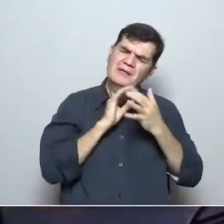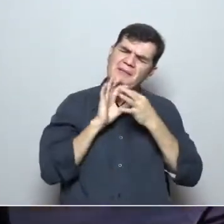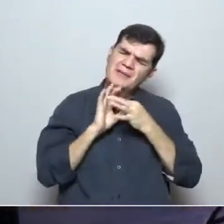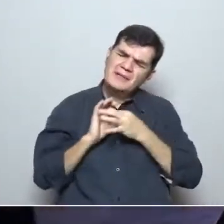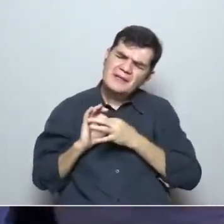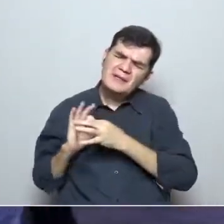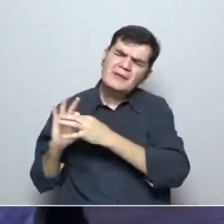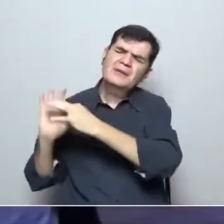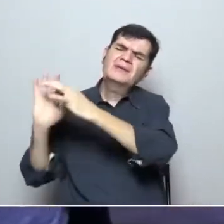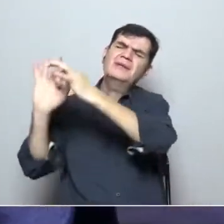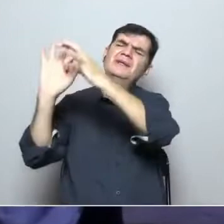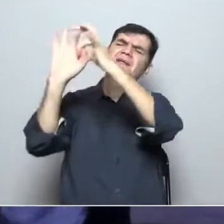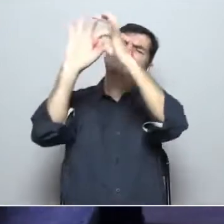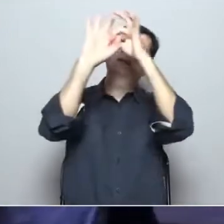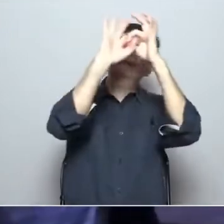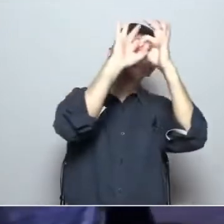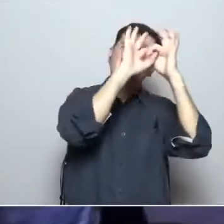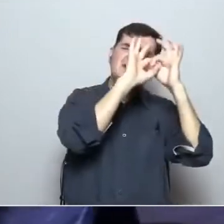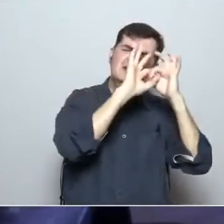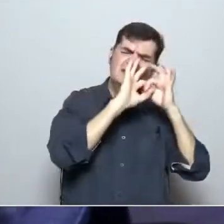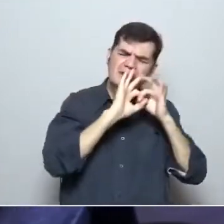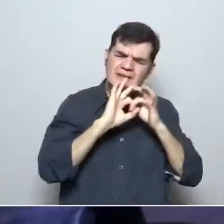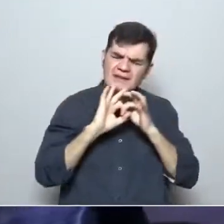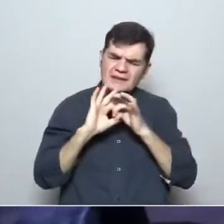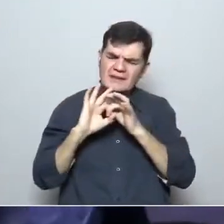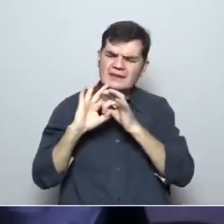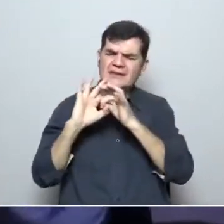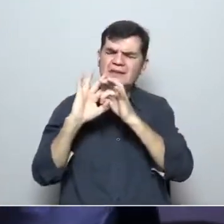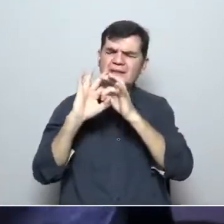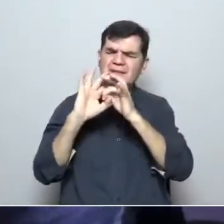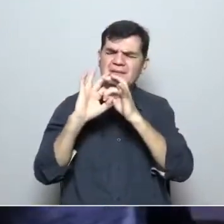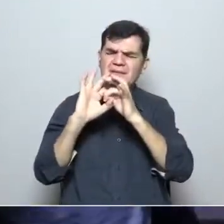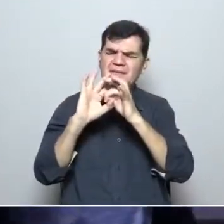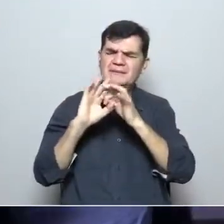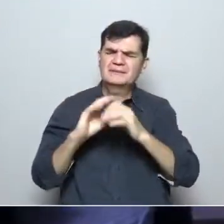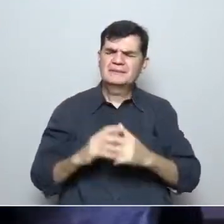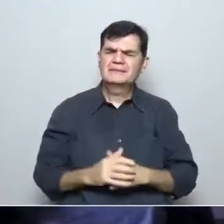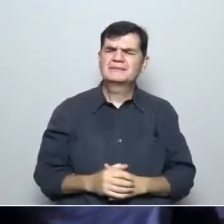a la melodía. Podemos cantar